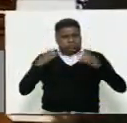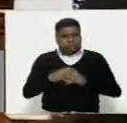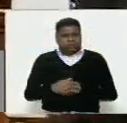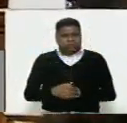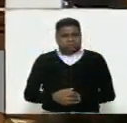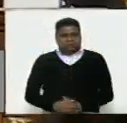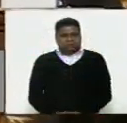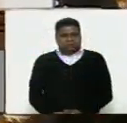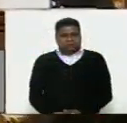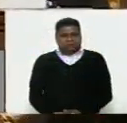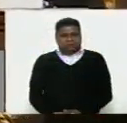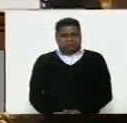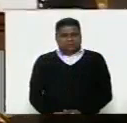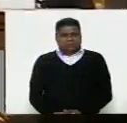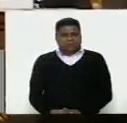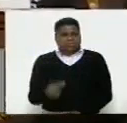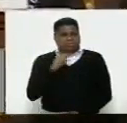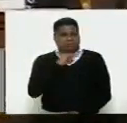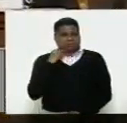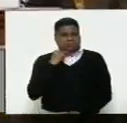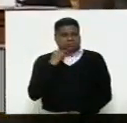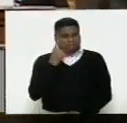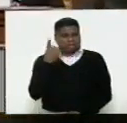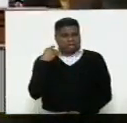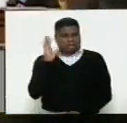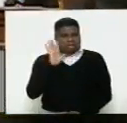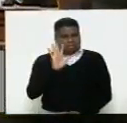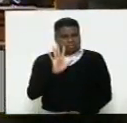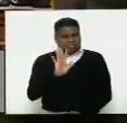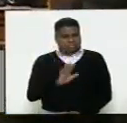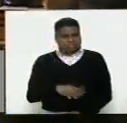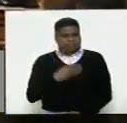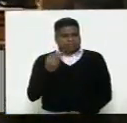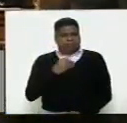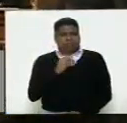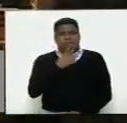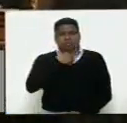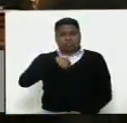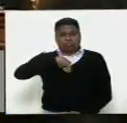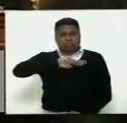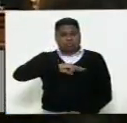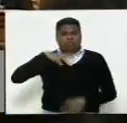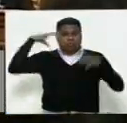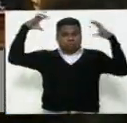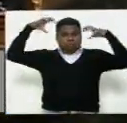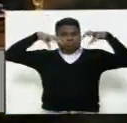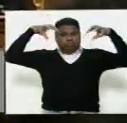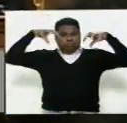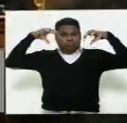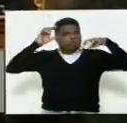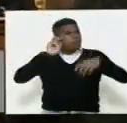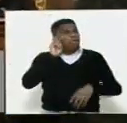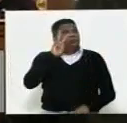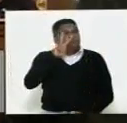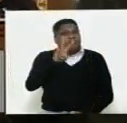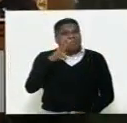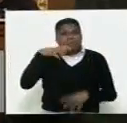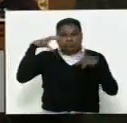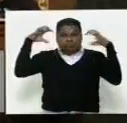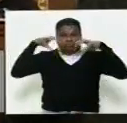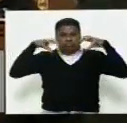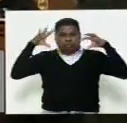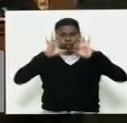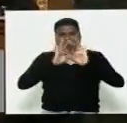Alianza, que ella dice que como somos lluvia, no vemos llover.